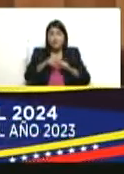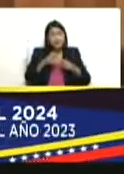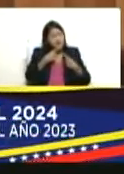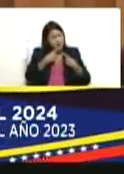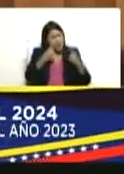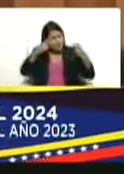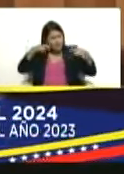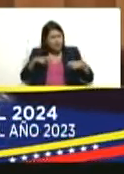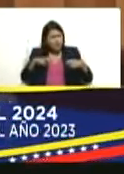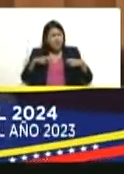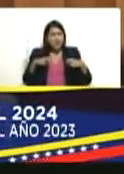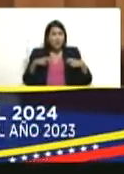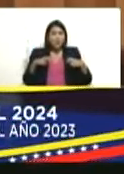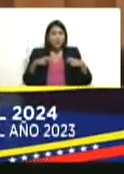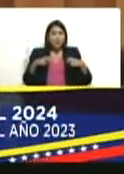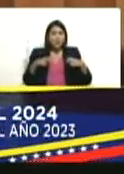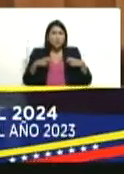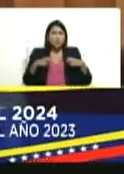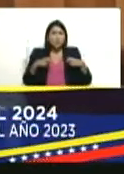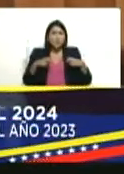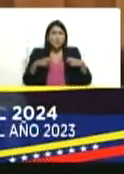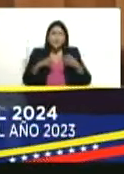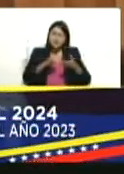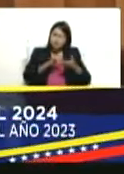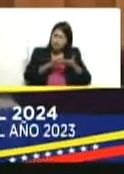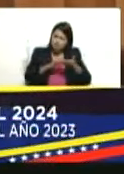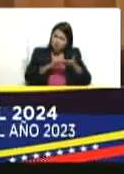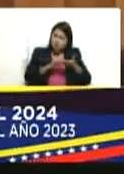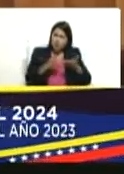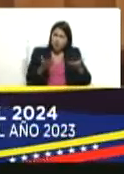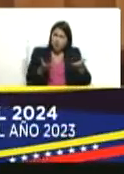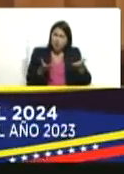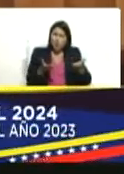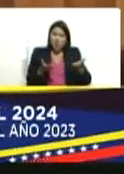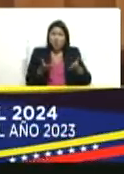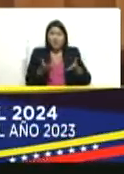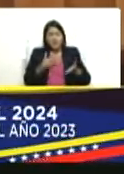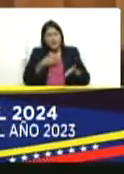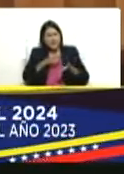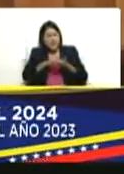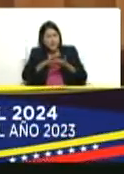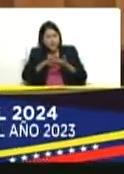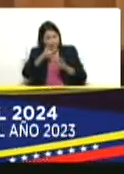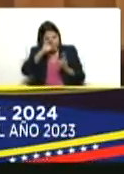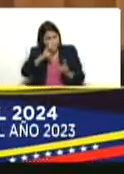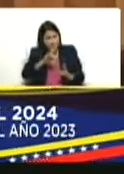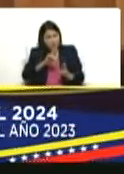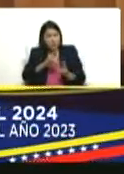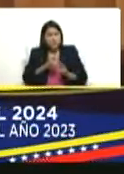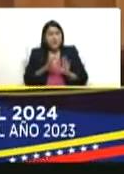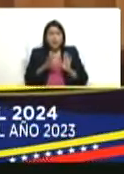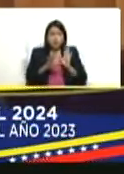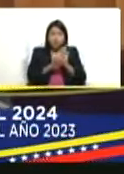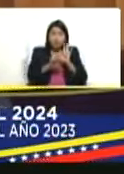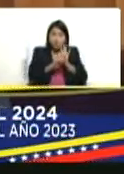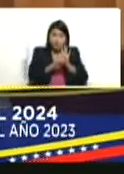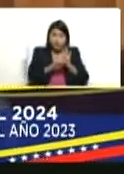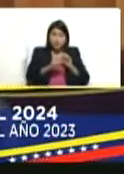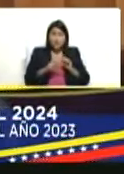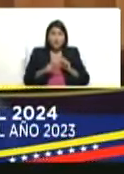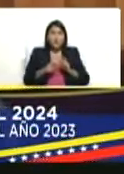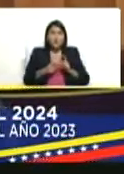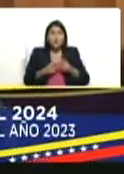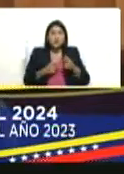Dialoguemos, dialoguemos, dialoguemos, resolvamos lo que haya que resolver en respeto a la Constitución. Entonces